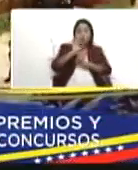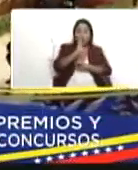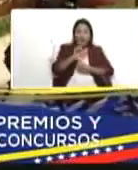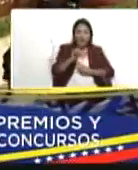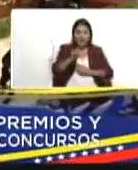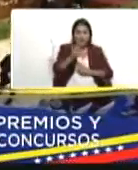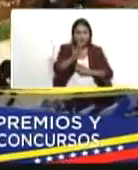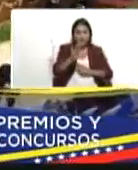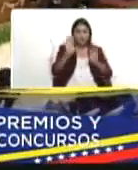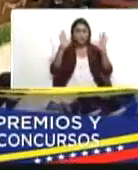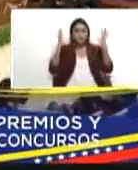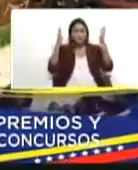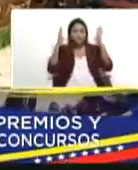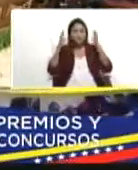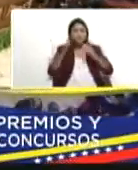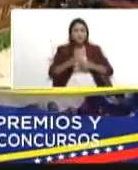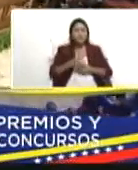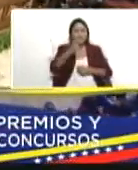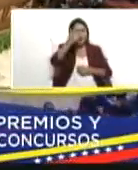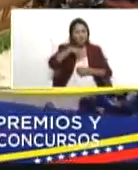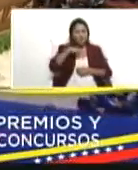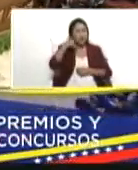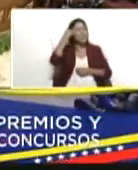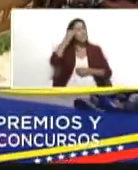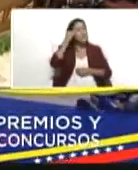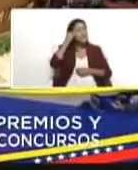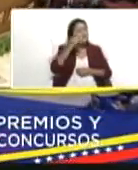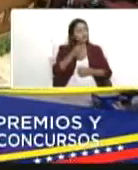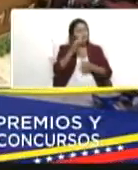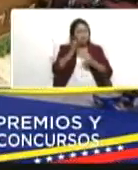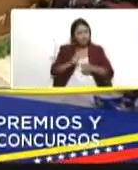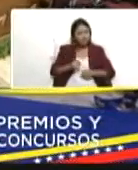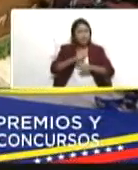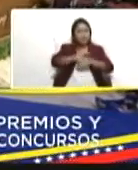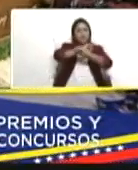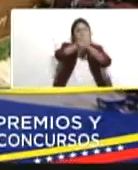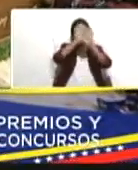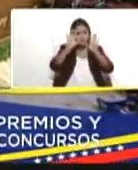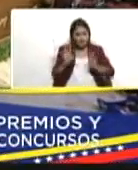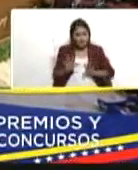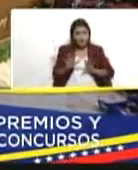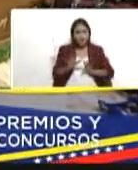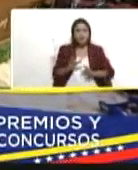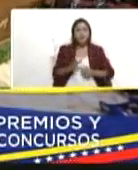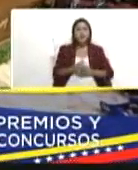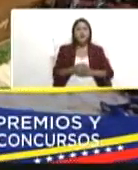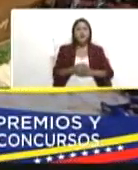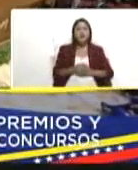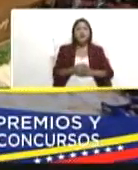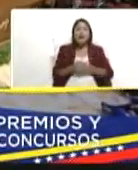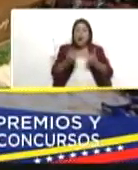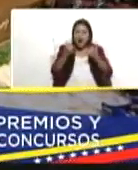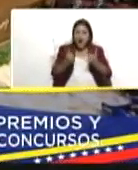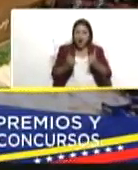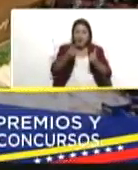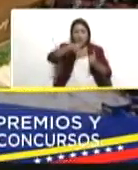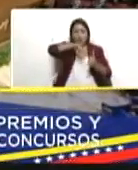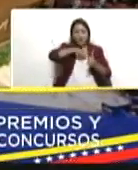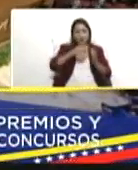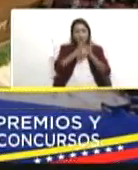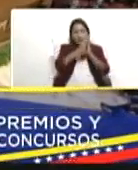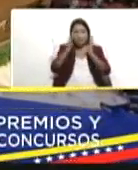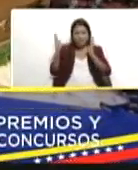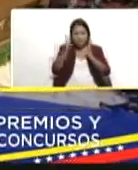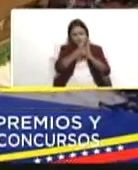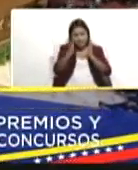caucagua yo creo sinceramente que estamos en un momento bueno